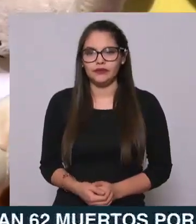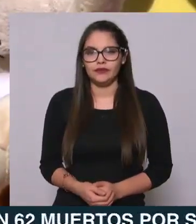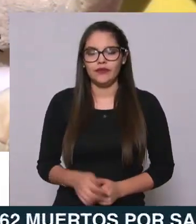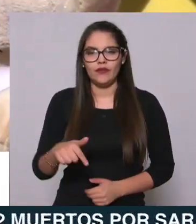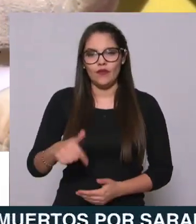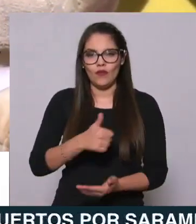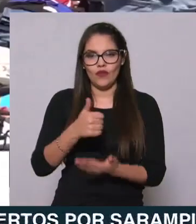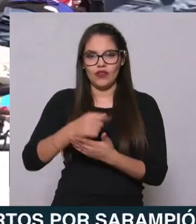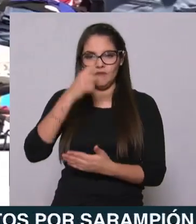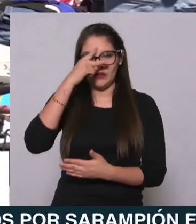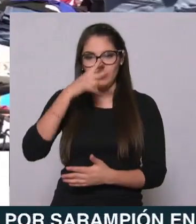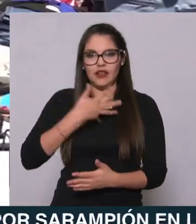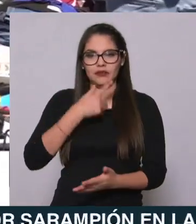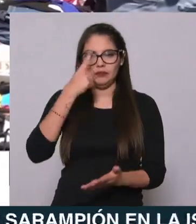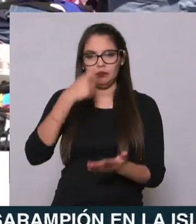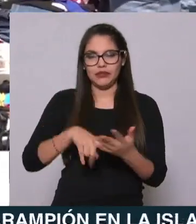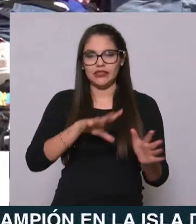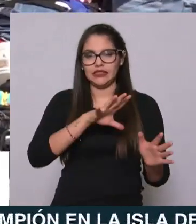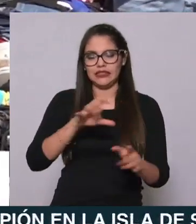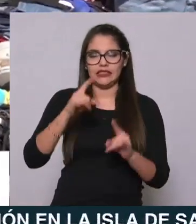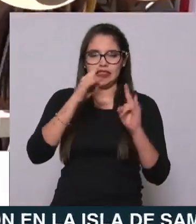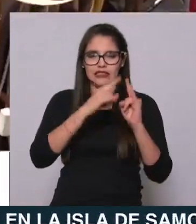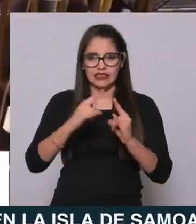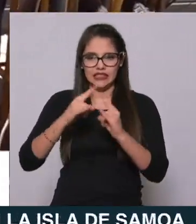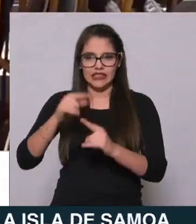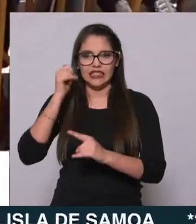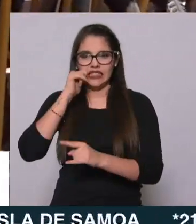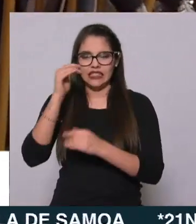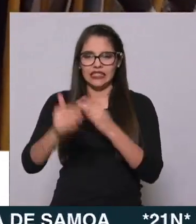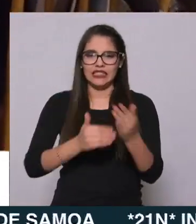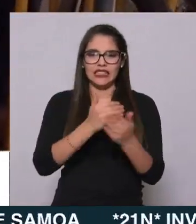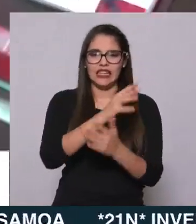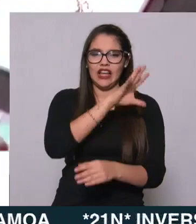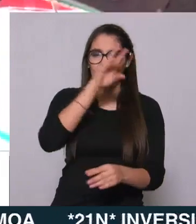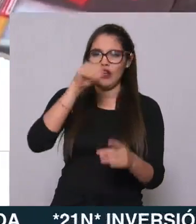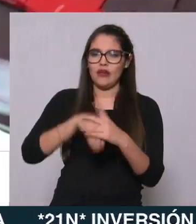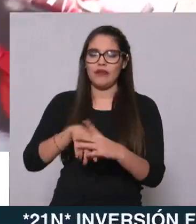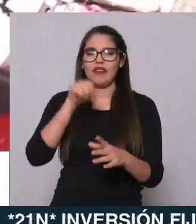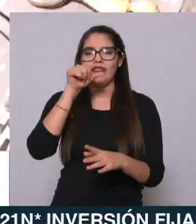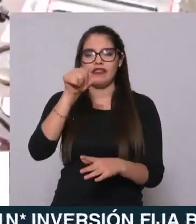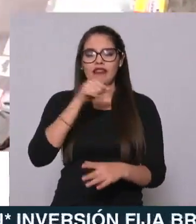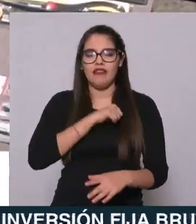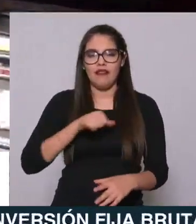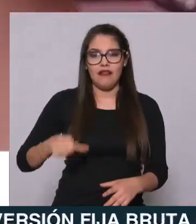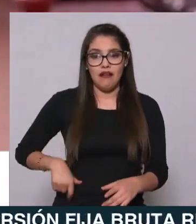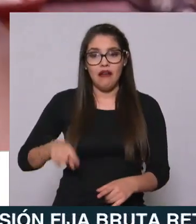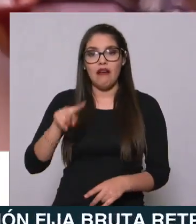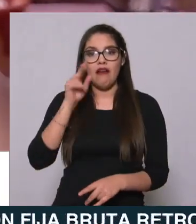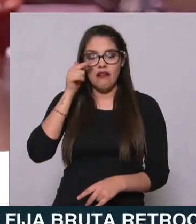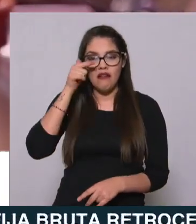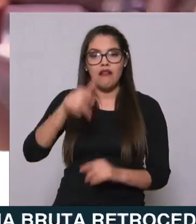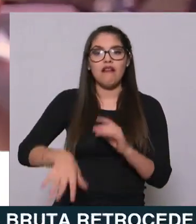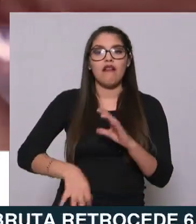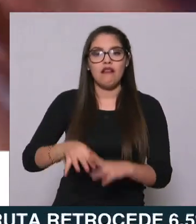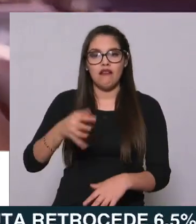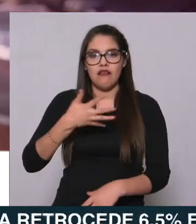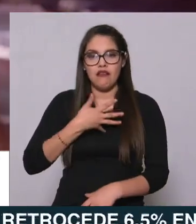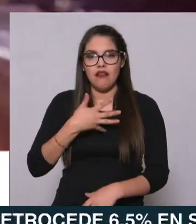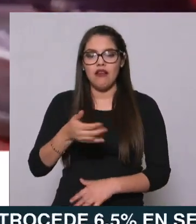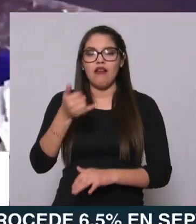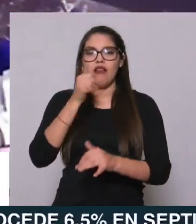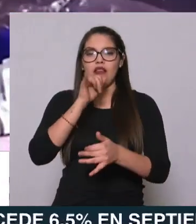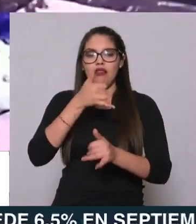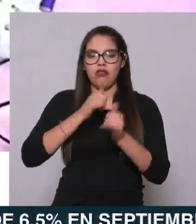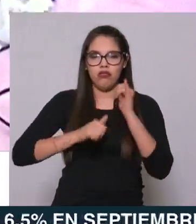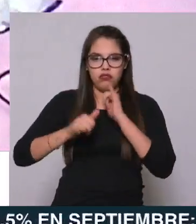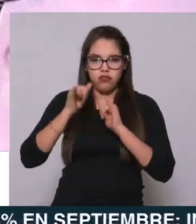En la Ciudad de México hay 1,500 tianguis que se instalan en las 16 alcaldías, lugares en donde se han encontrado venta de bebidas